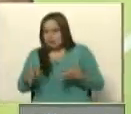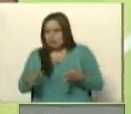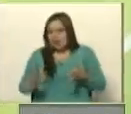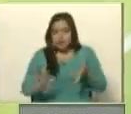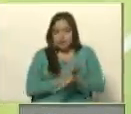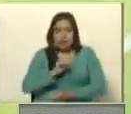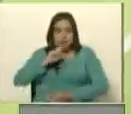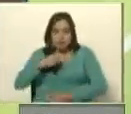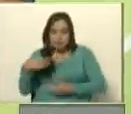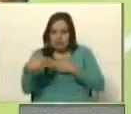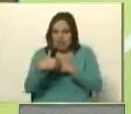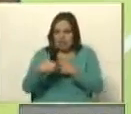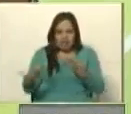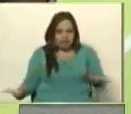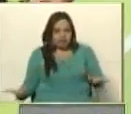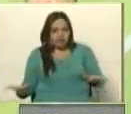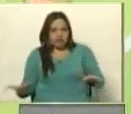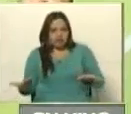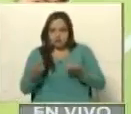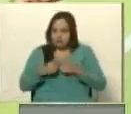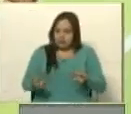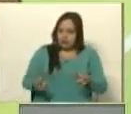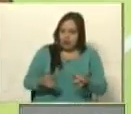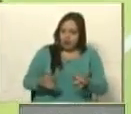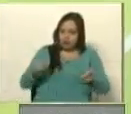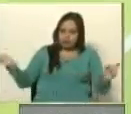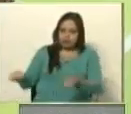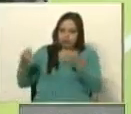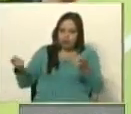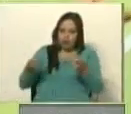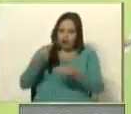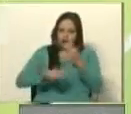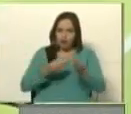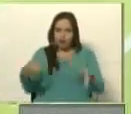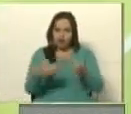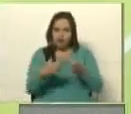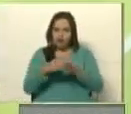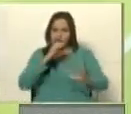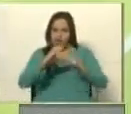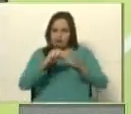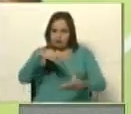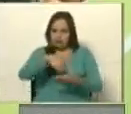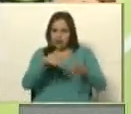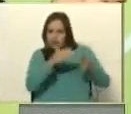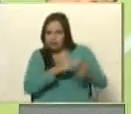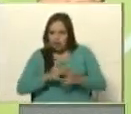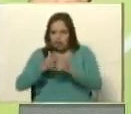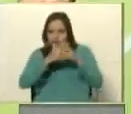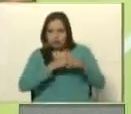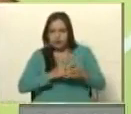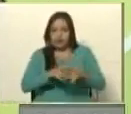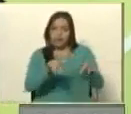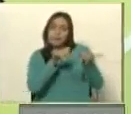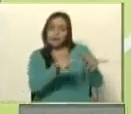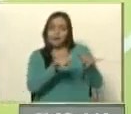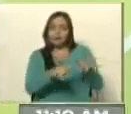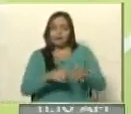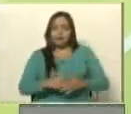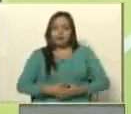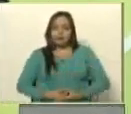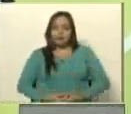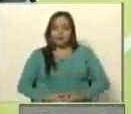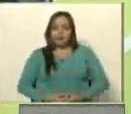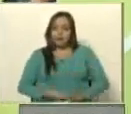¿no? Entonces, ¿qué pasa? ¿Cómo ven desde los medios en los Estados Unidos, inclusive estos